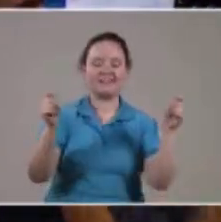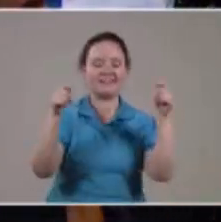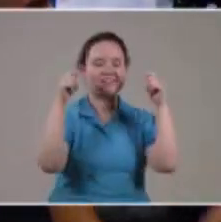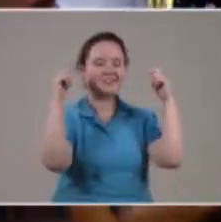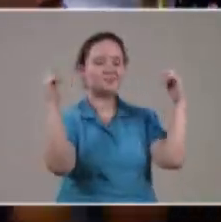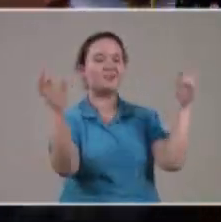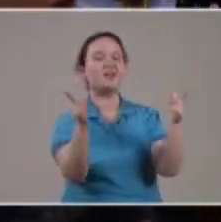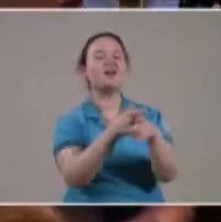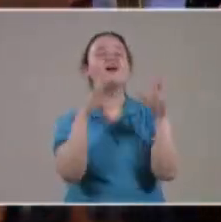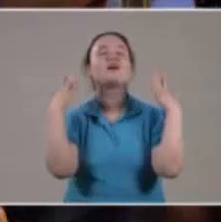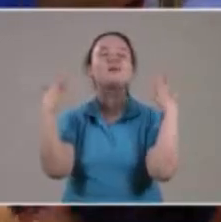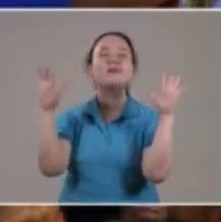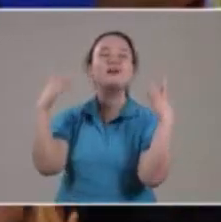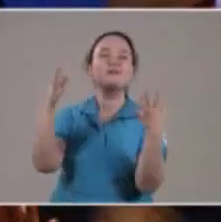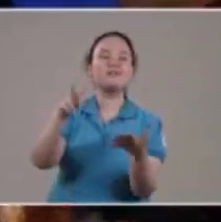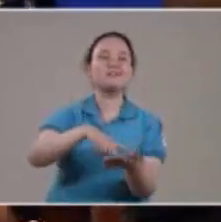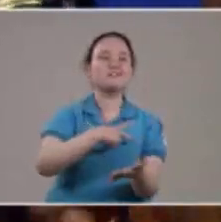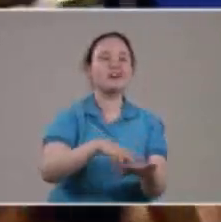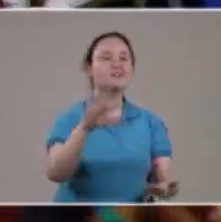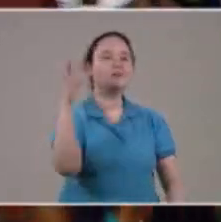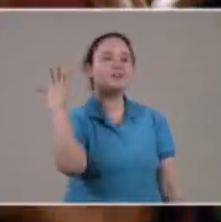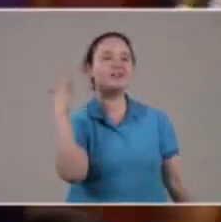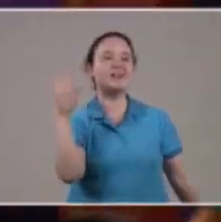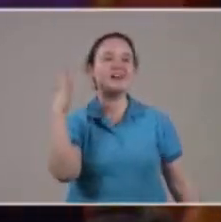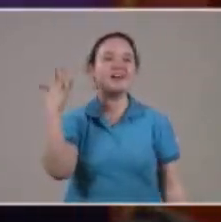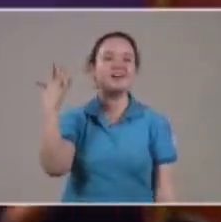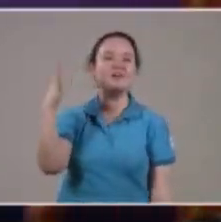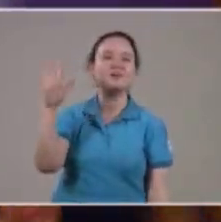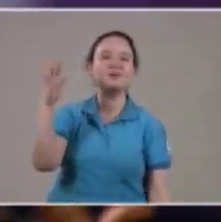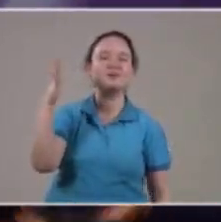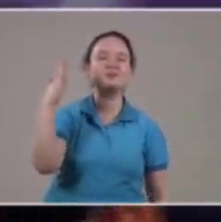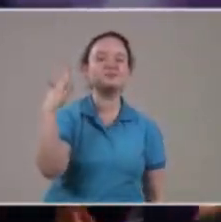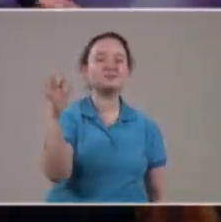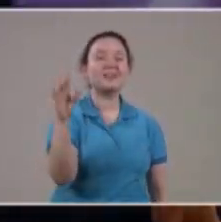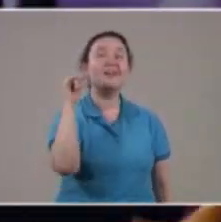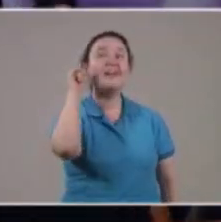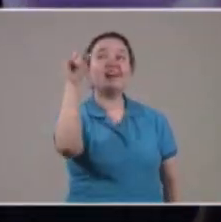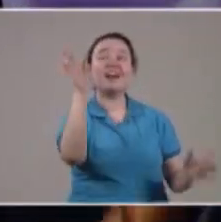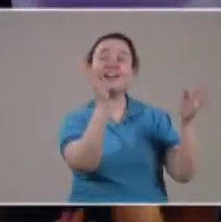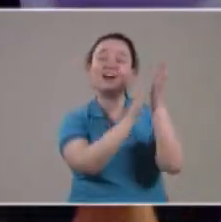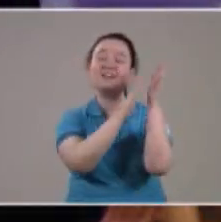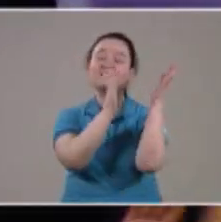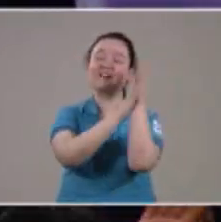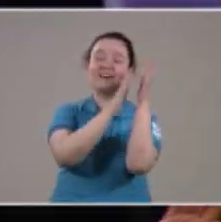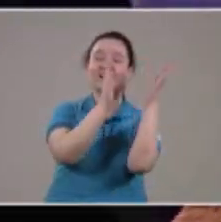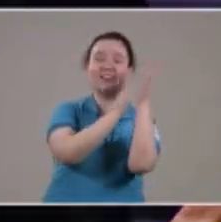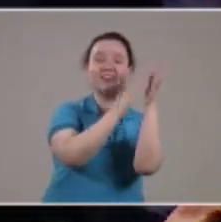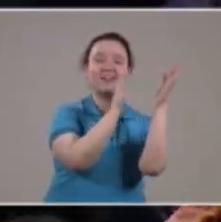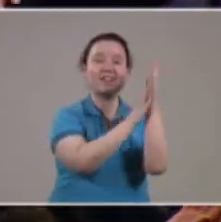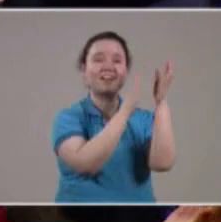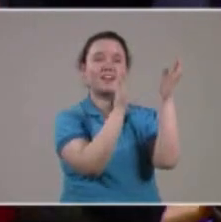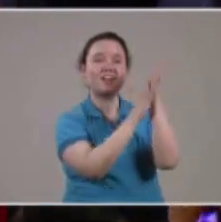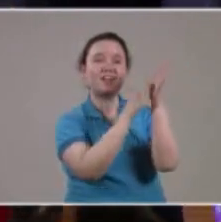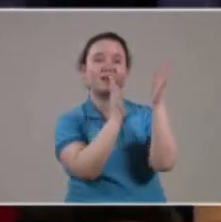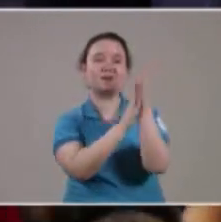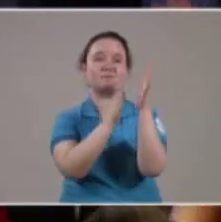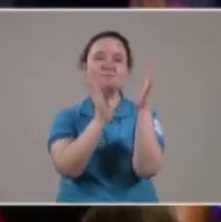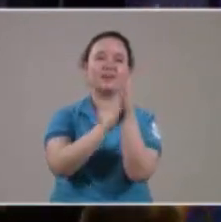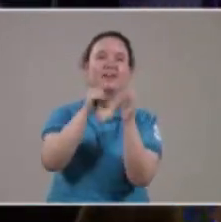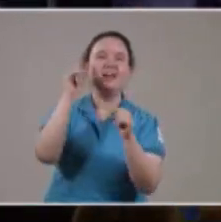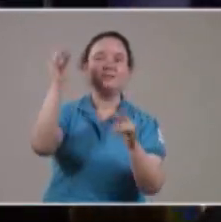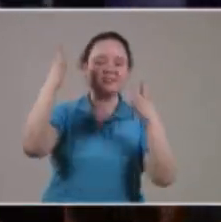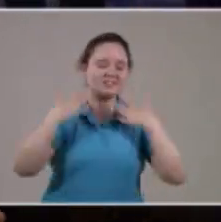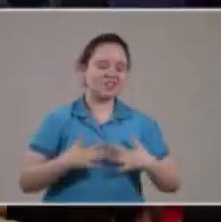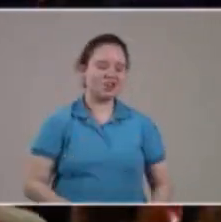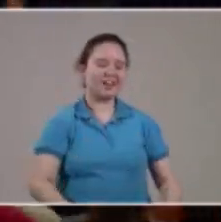celebraré con palma, danza y pandero. Le alabaré.